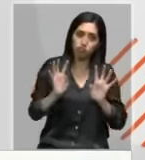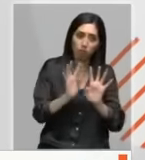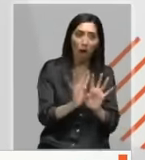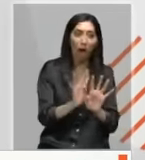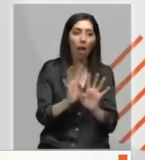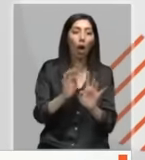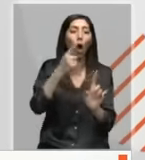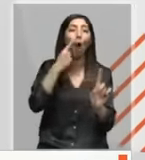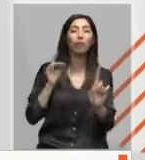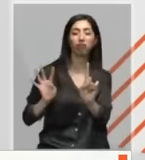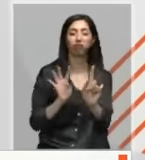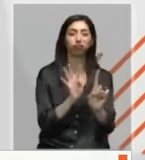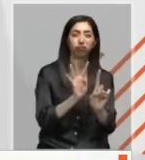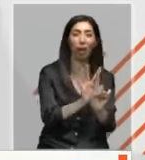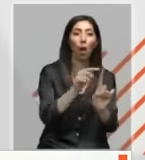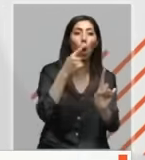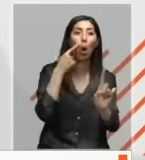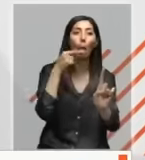de la niña.